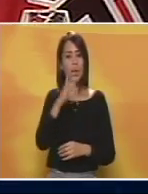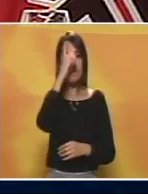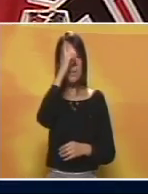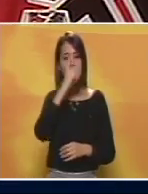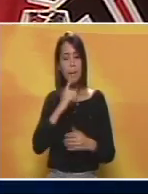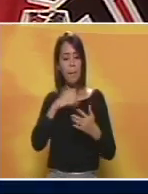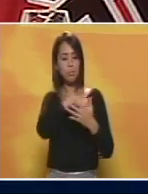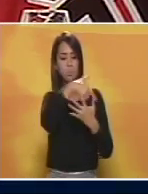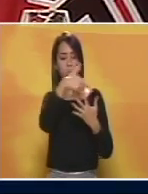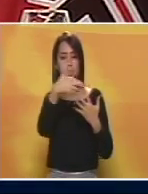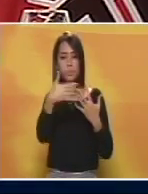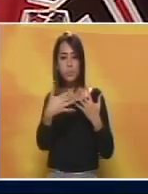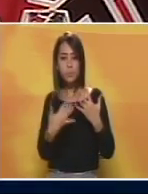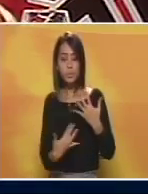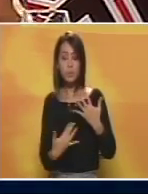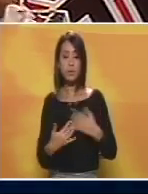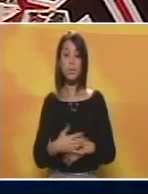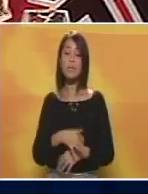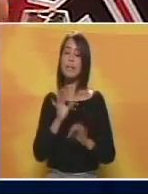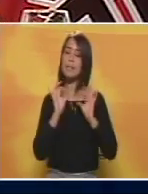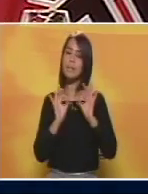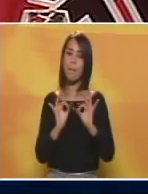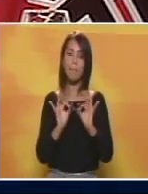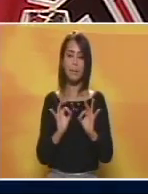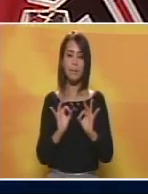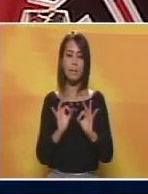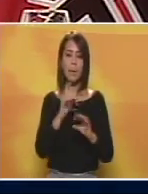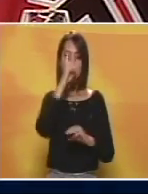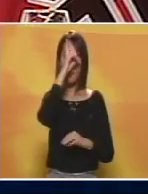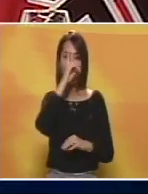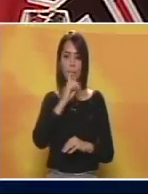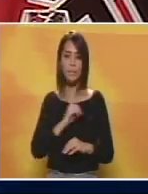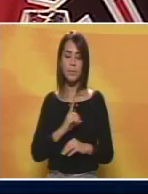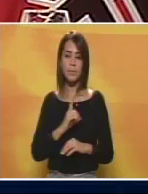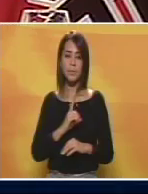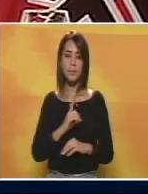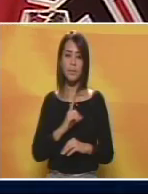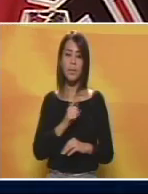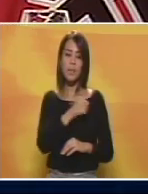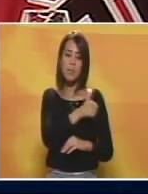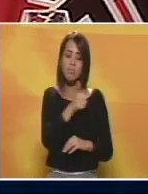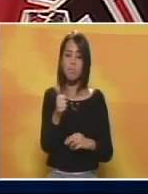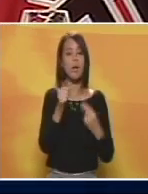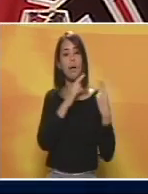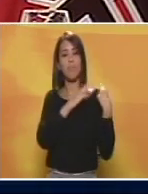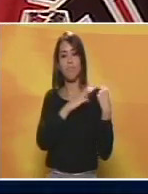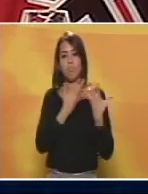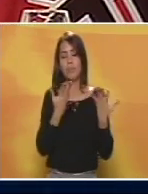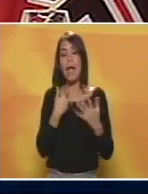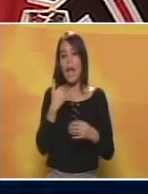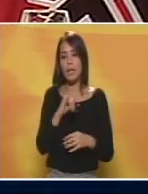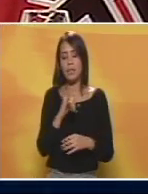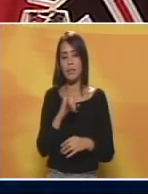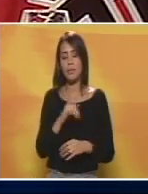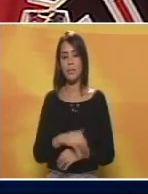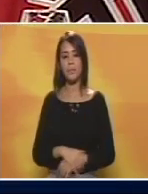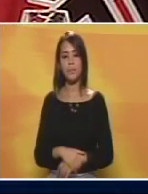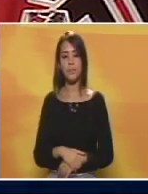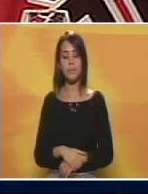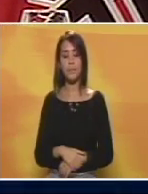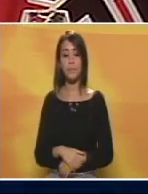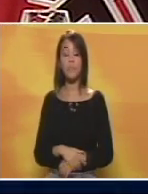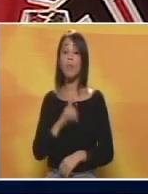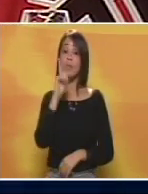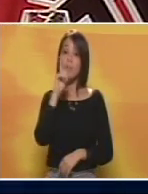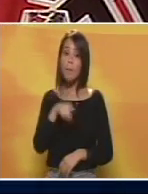algún tipo de discapacidad, y especialmente para la discapacidad que le corresponde a cada uno, que tiene a cada una de estas personas.